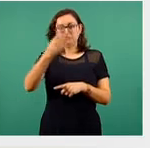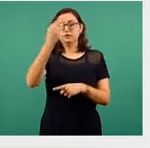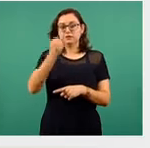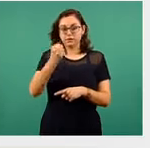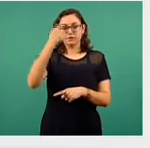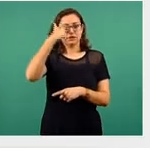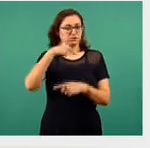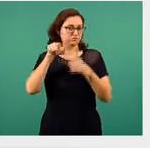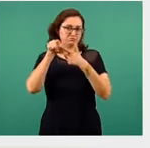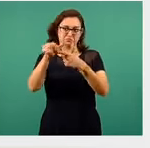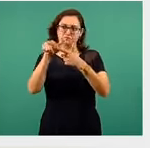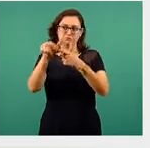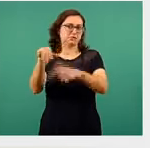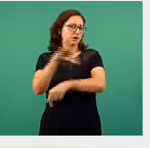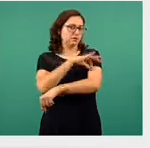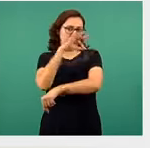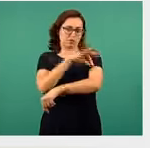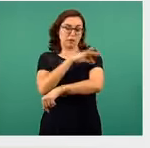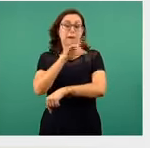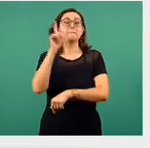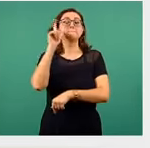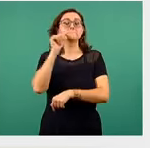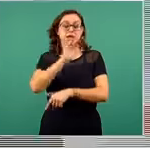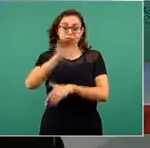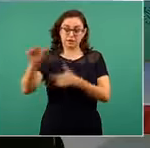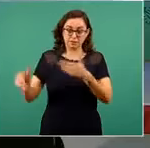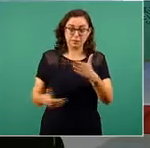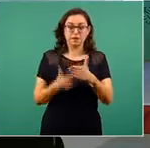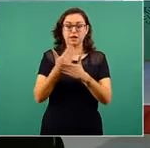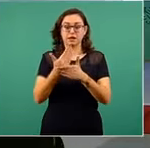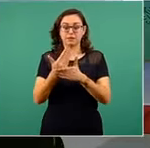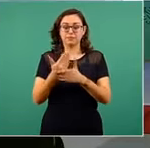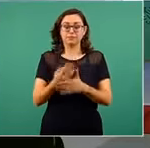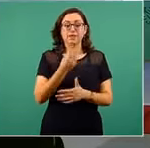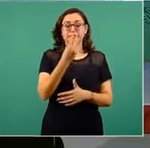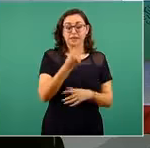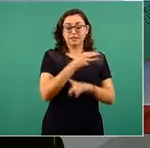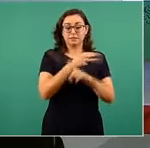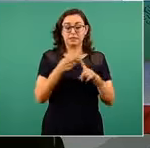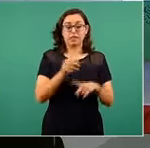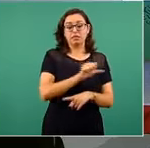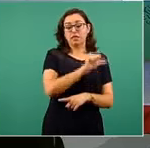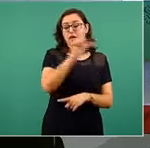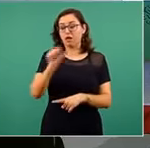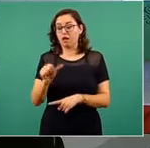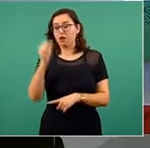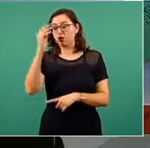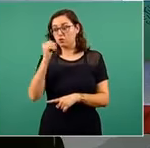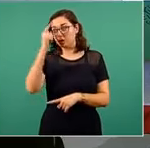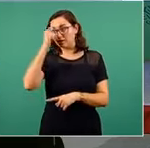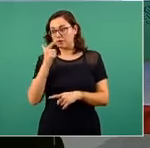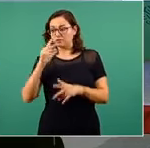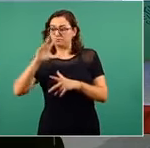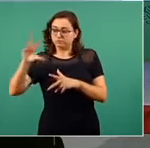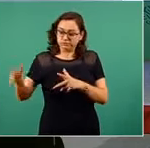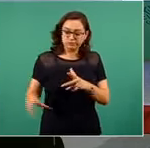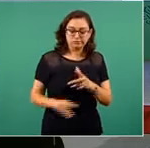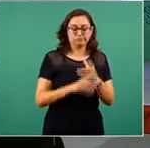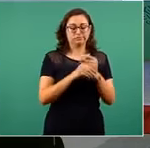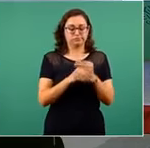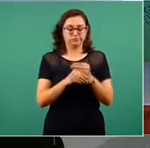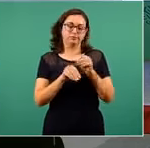Mañana temprano, en la conferencia matutina del presidente, en la sección del Pulso de la Salud, comentaré el dato de lo que se haya